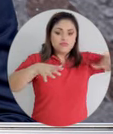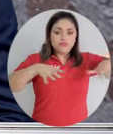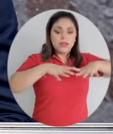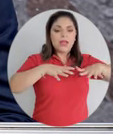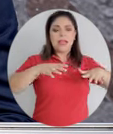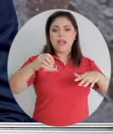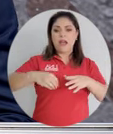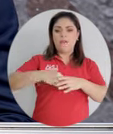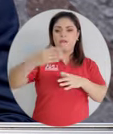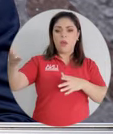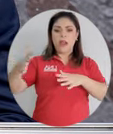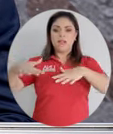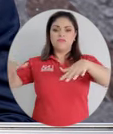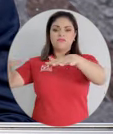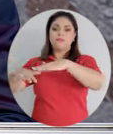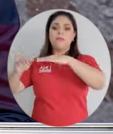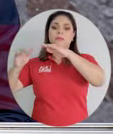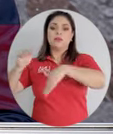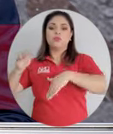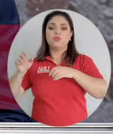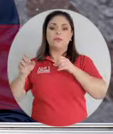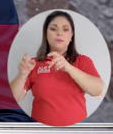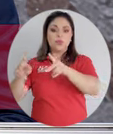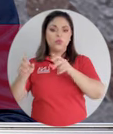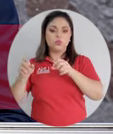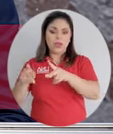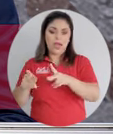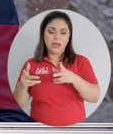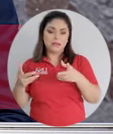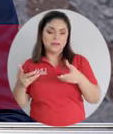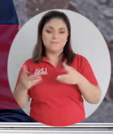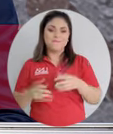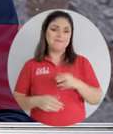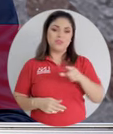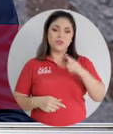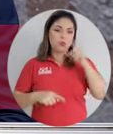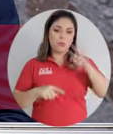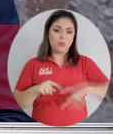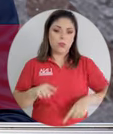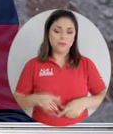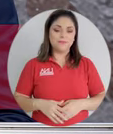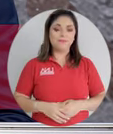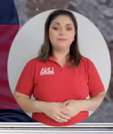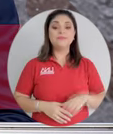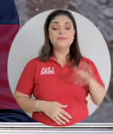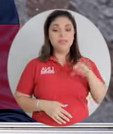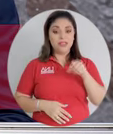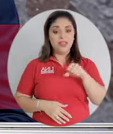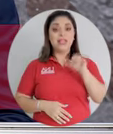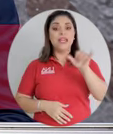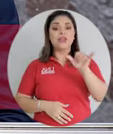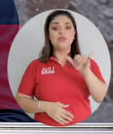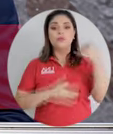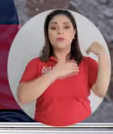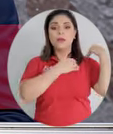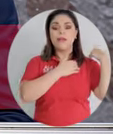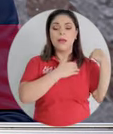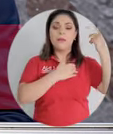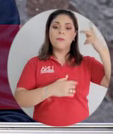Es innegable, no se puede, es innegable e indelegable. Hay una responsabilidad de la política